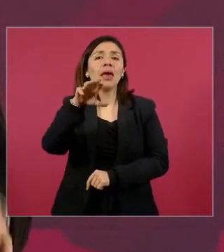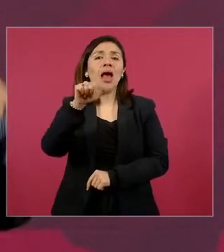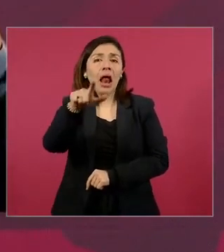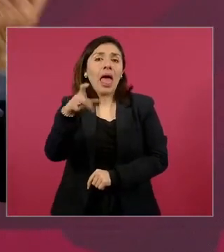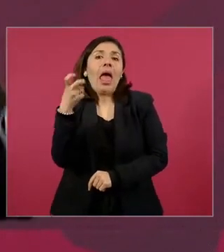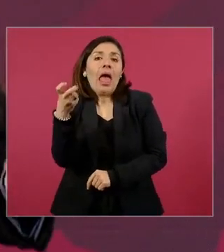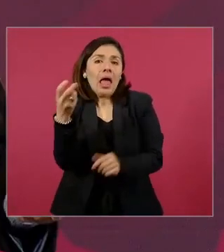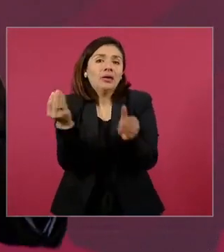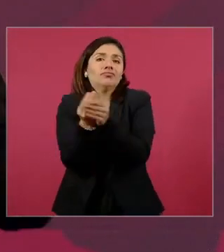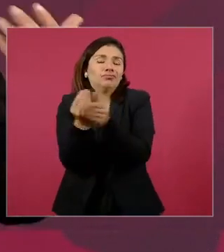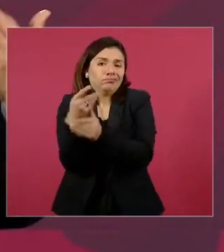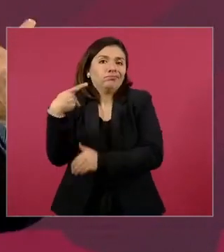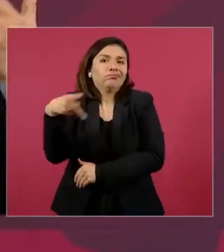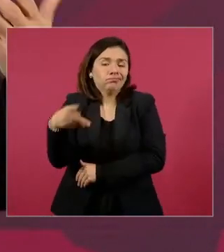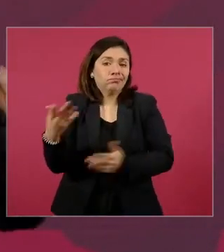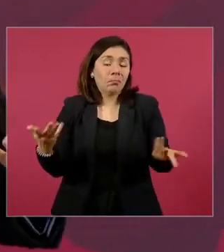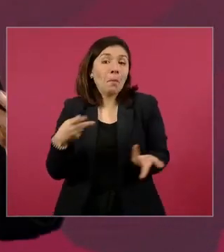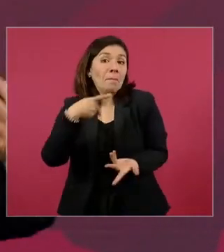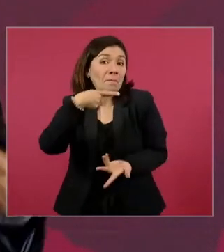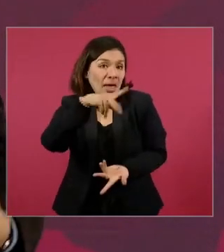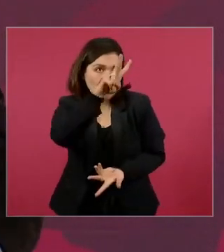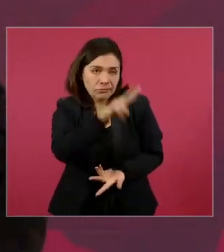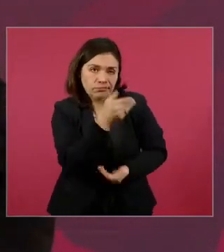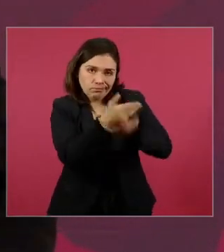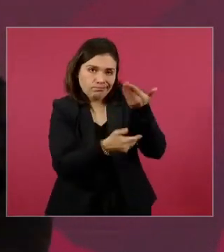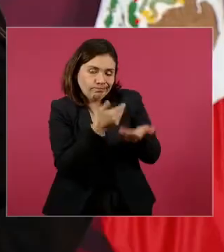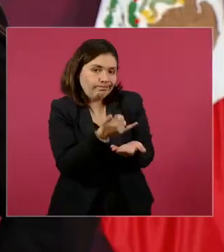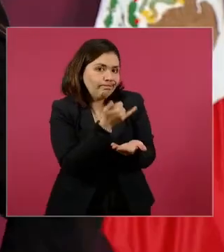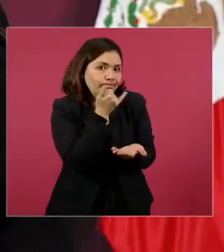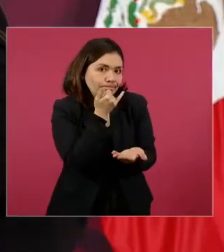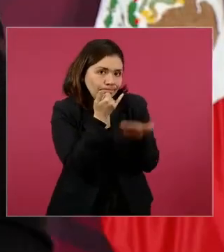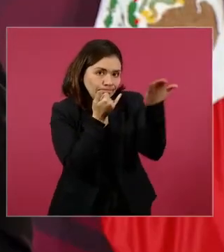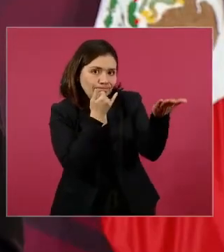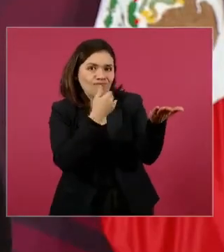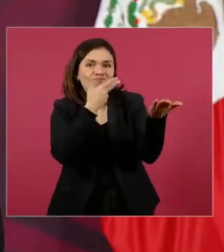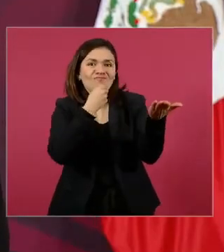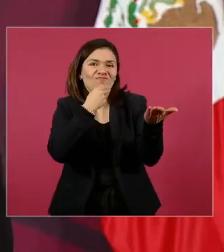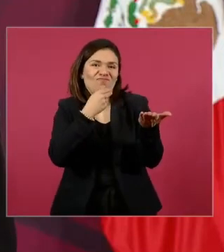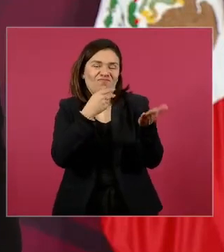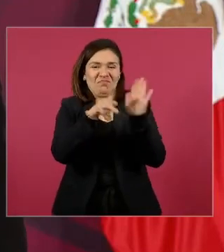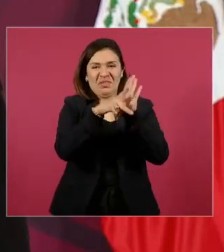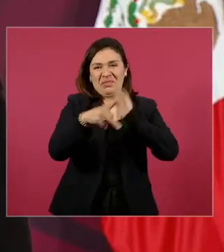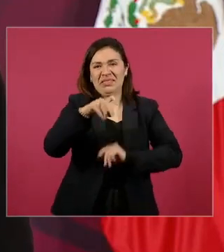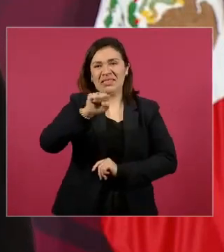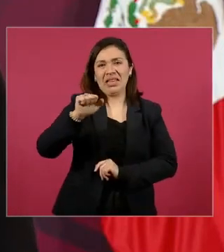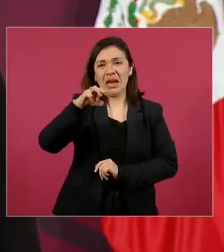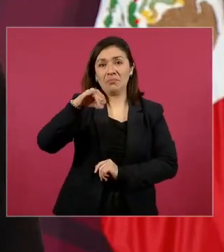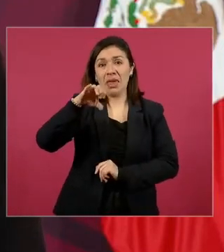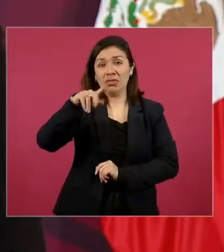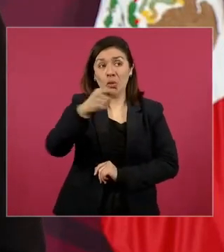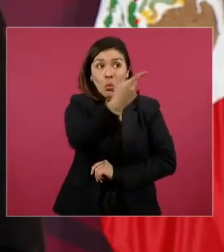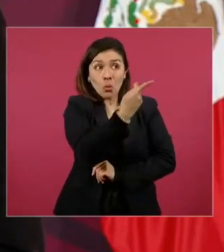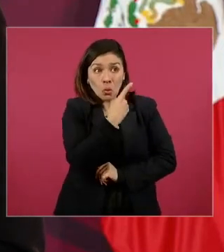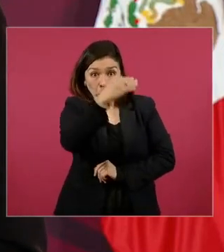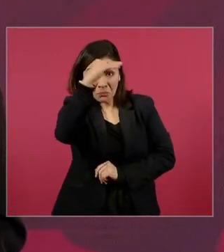Pero, con todo respeto al señor Sarmiento, yo no pienso igual que